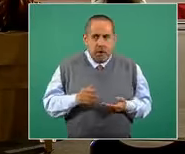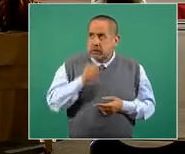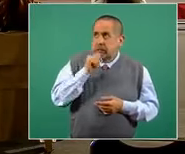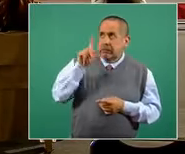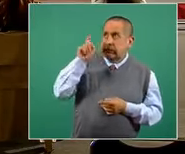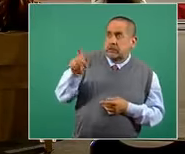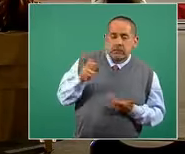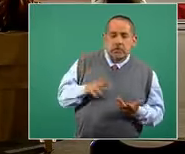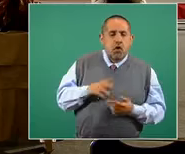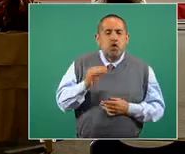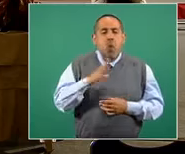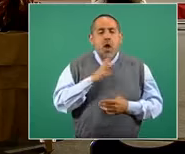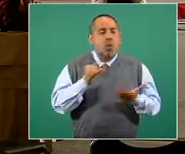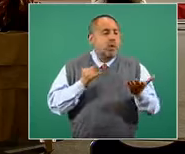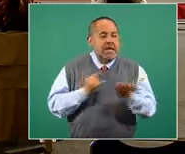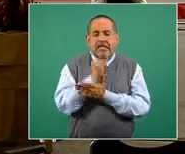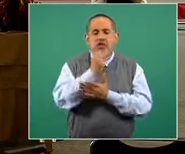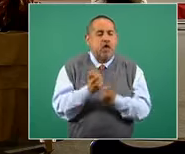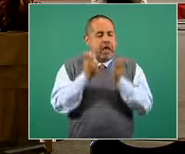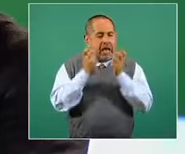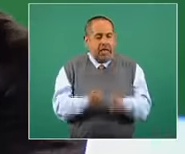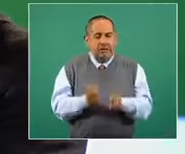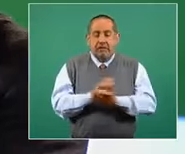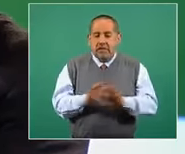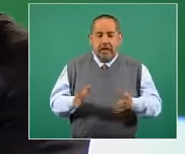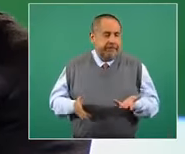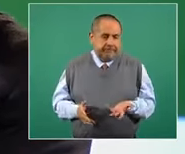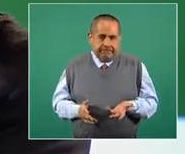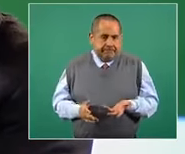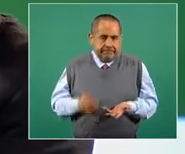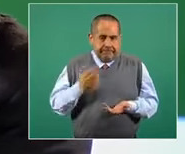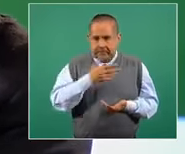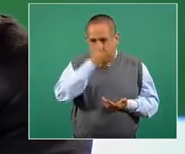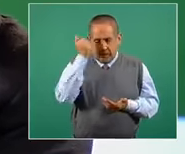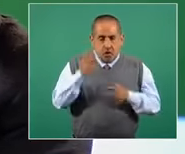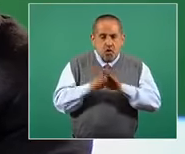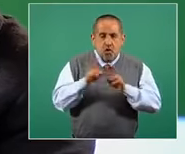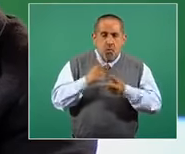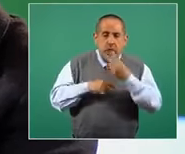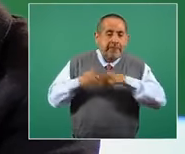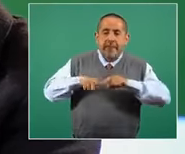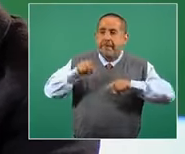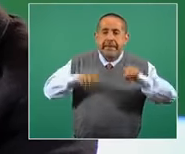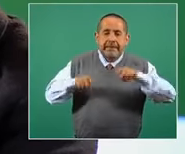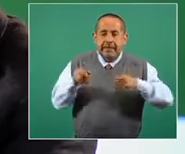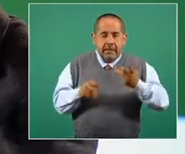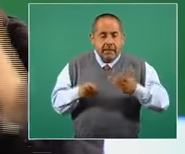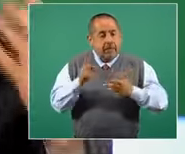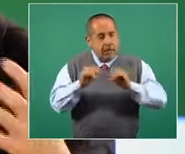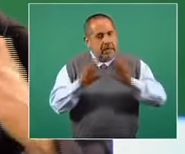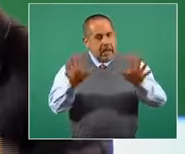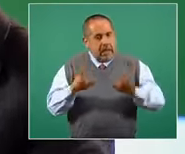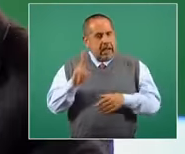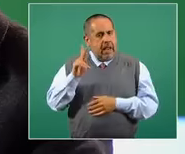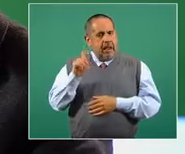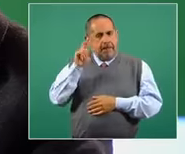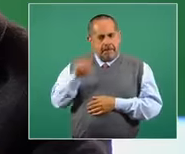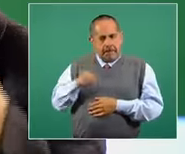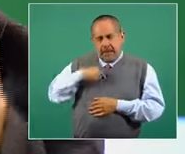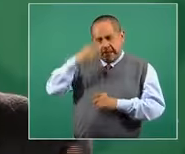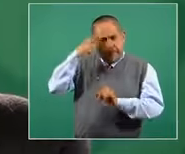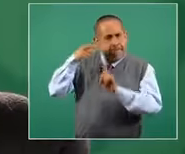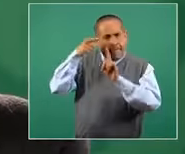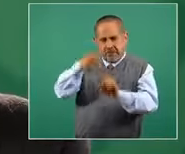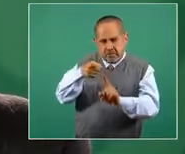hay una decisión única permanente respecto a este detalle operativo, pero que quede muy claro, la estrategia es la misma,